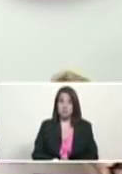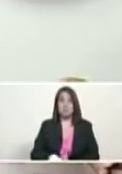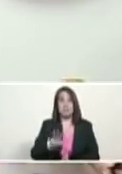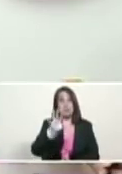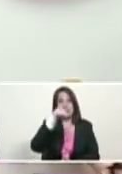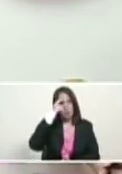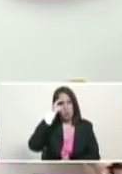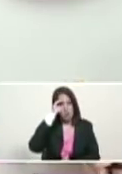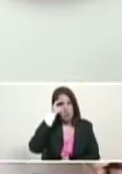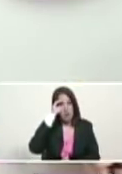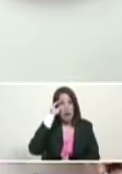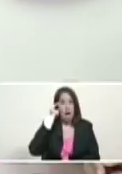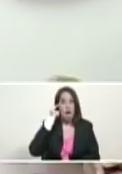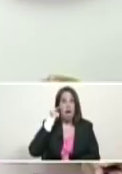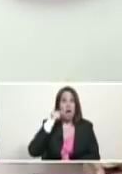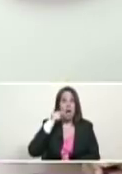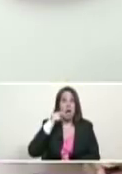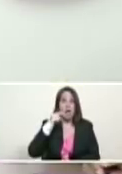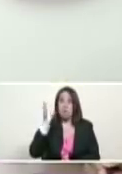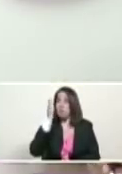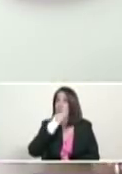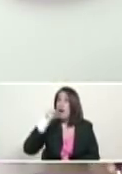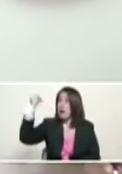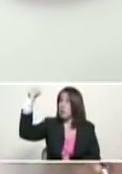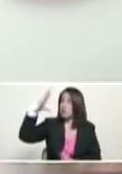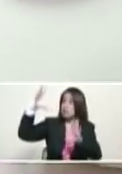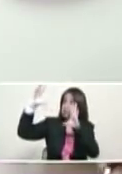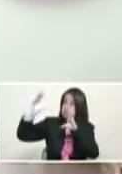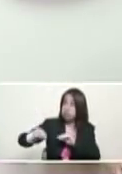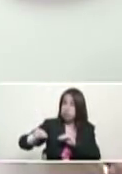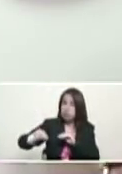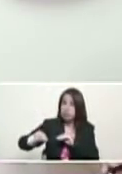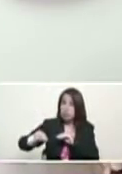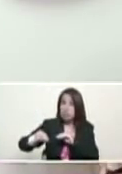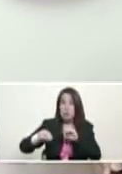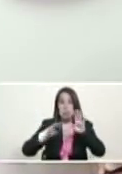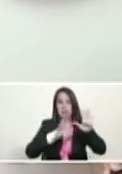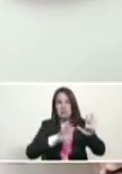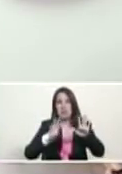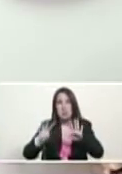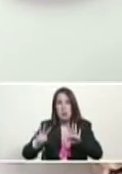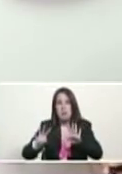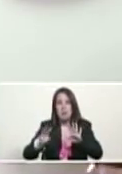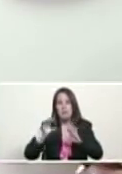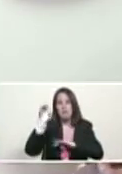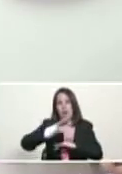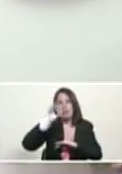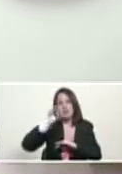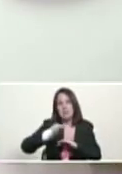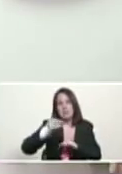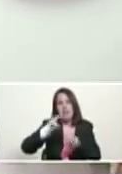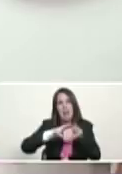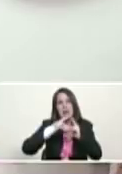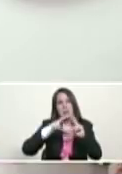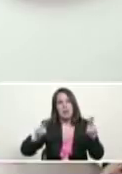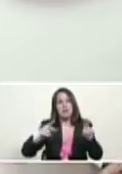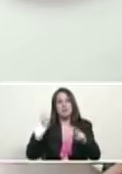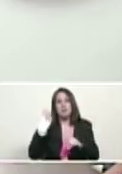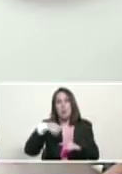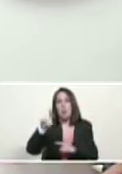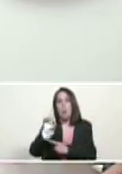5 días sin luz un país. Y el país ha estado el 99% en paz, salvo